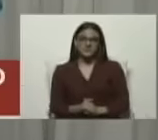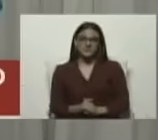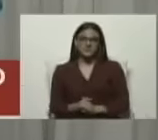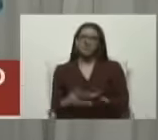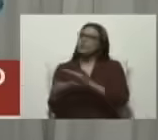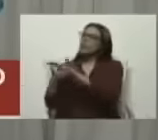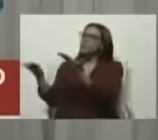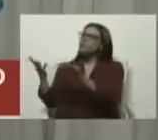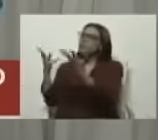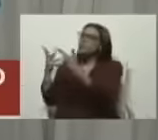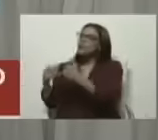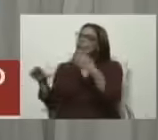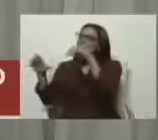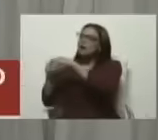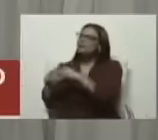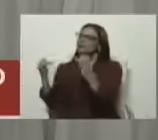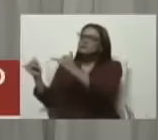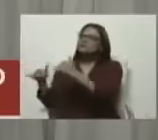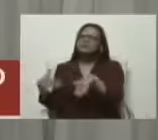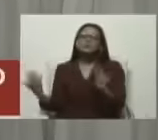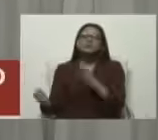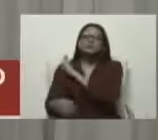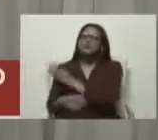¿Ustedes y cuántos más?